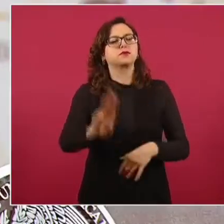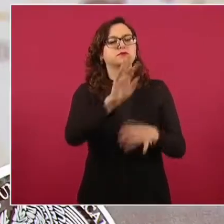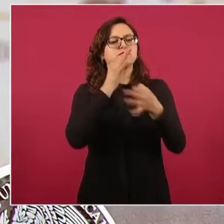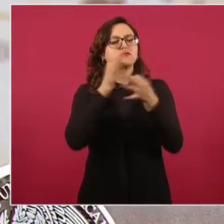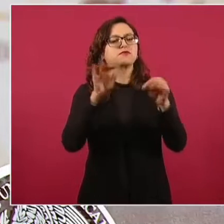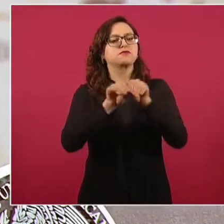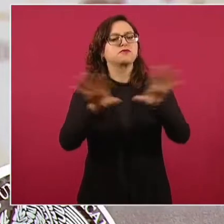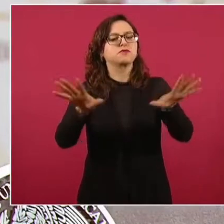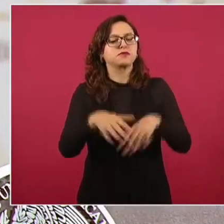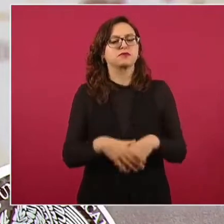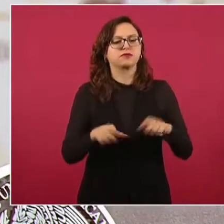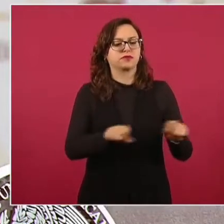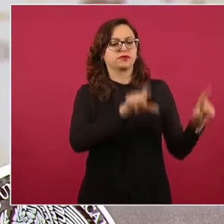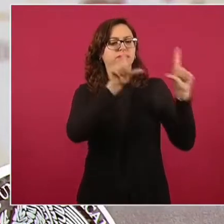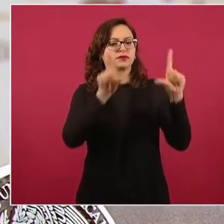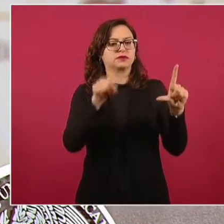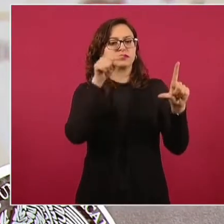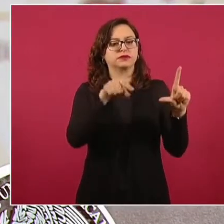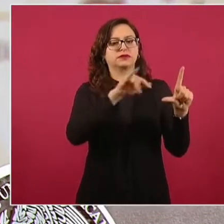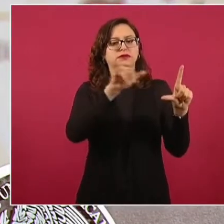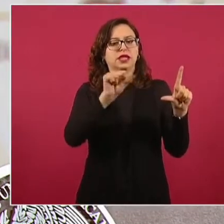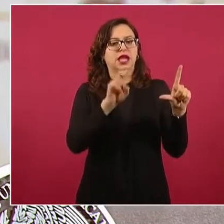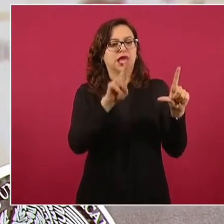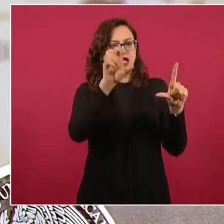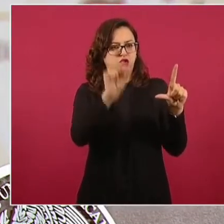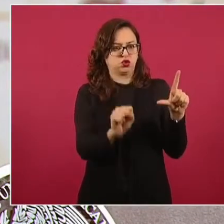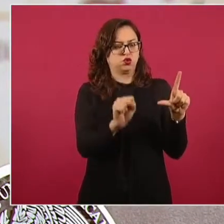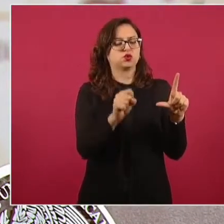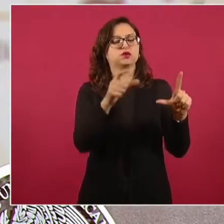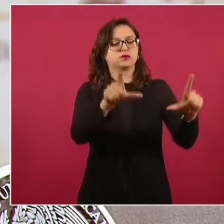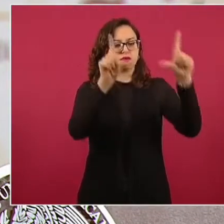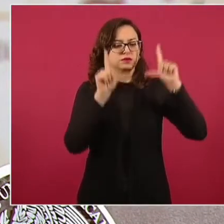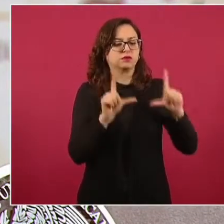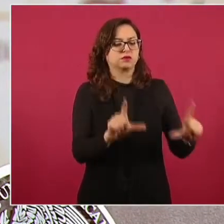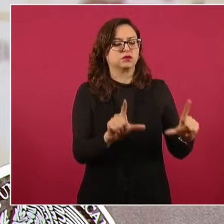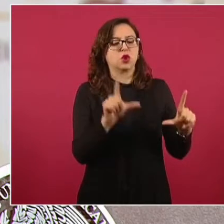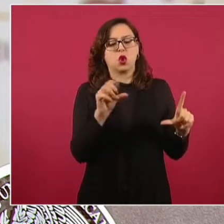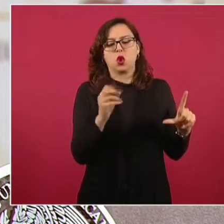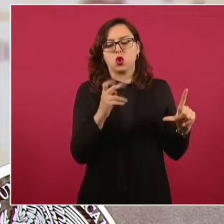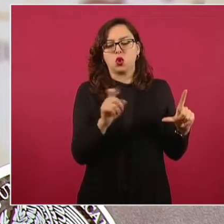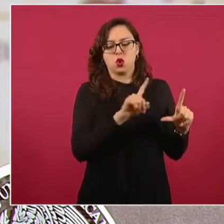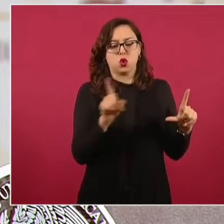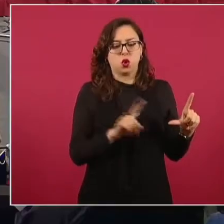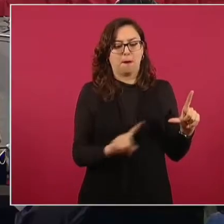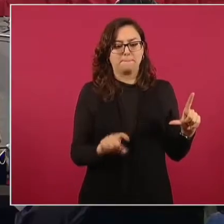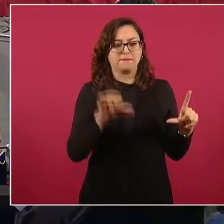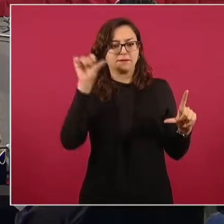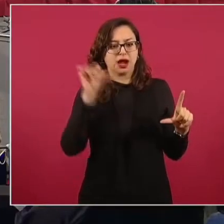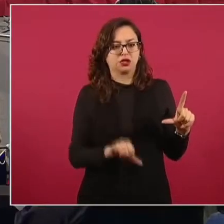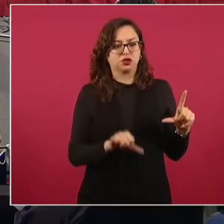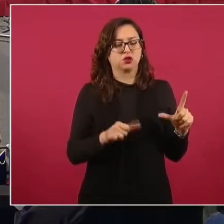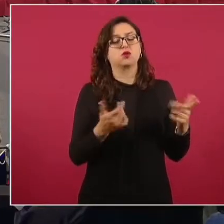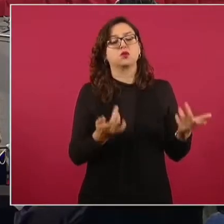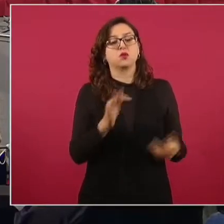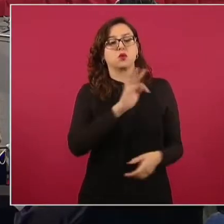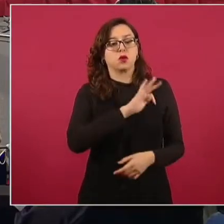la publicó Jesús Ramírez hace ya varios días. La segunda gráfica la mostró López Obrador hoy. En la gráfica